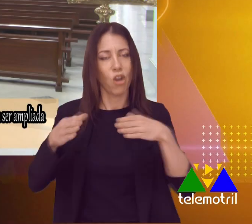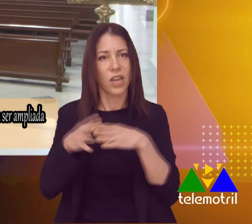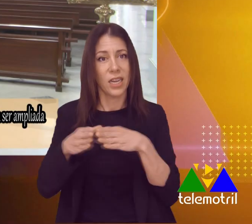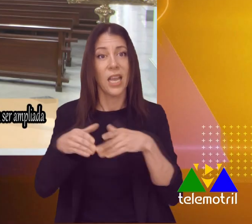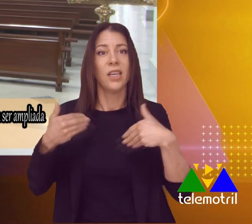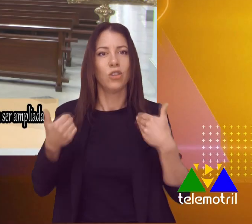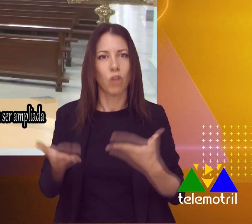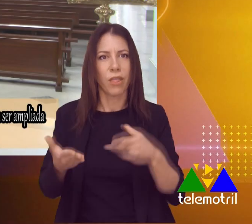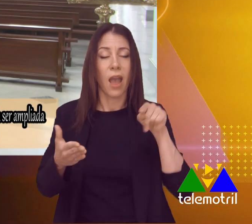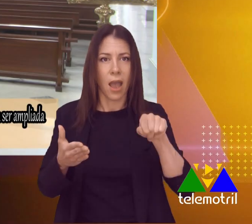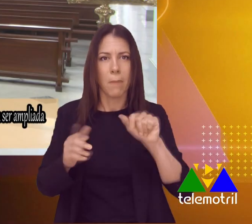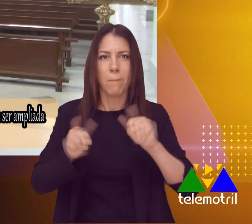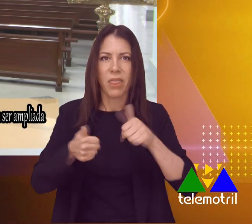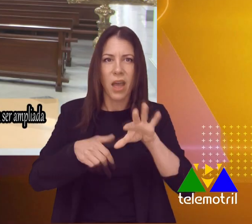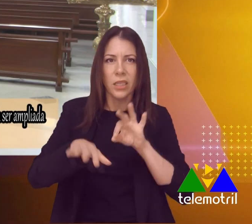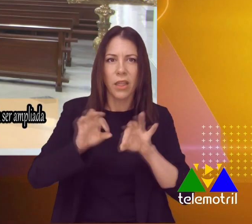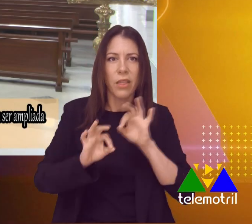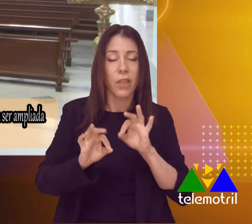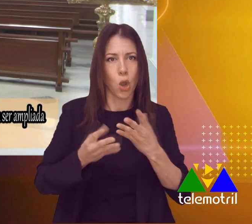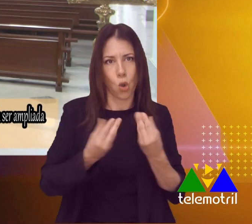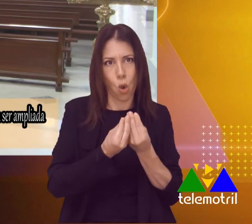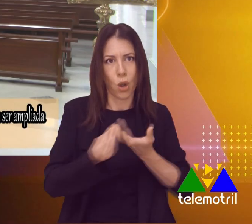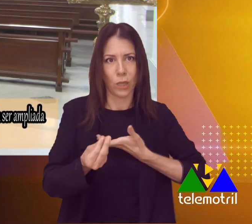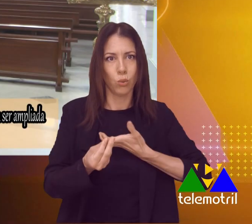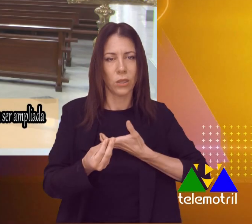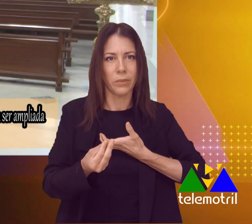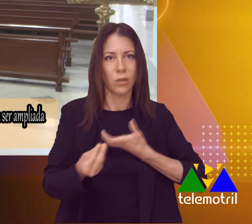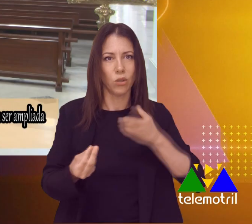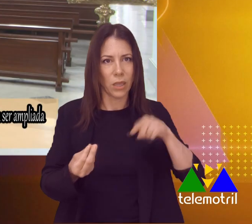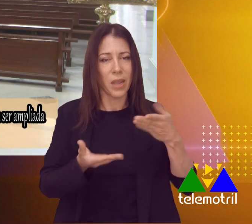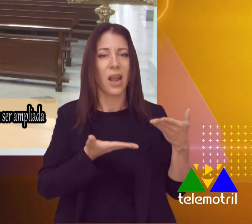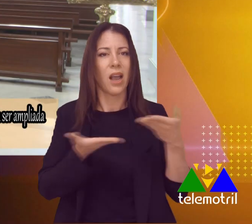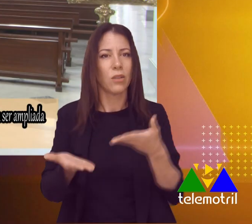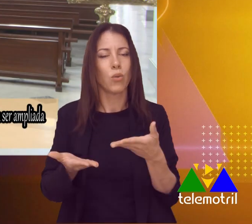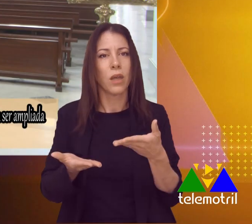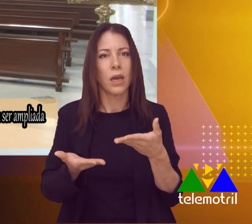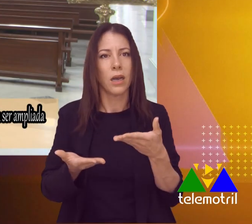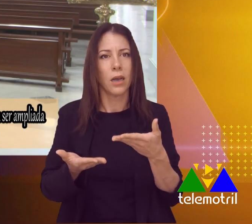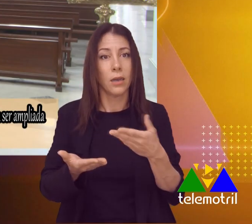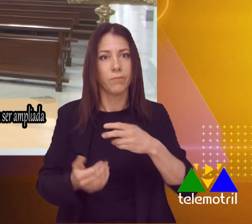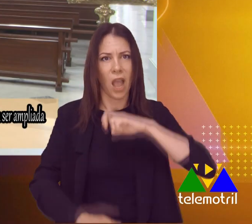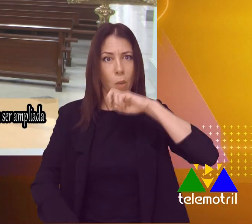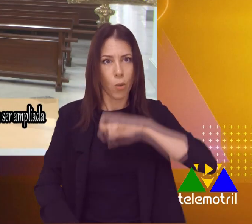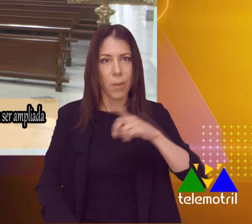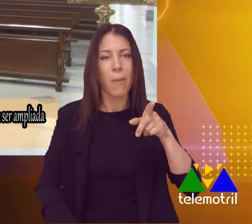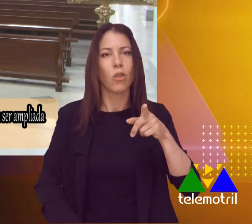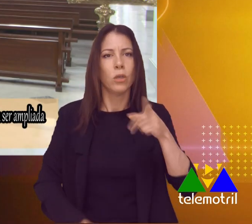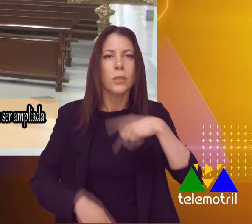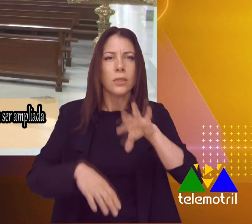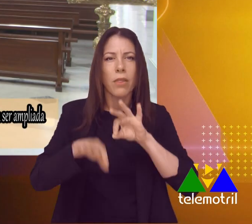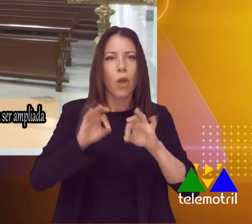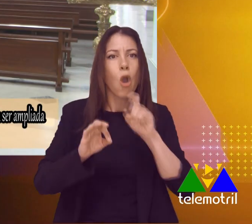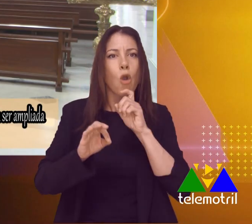Y entonces van a decidir con el ayuntamiento, con ayuda del arzobispado, van a decidir